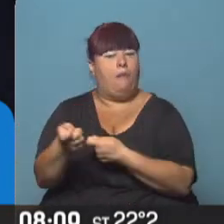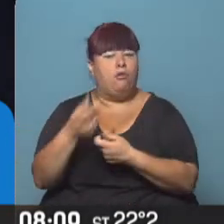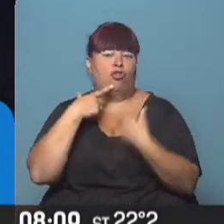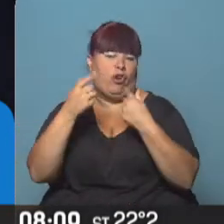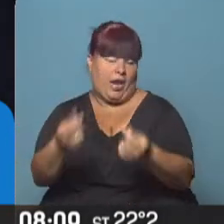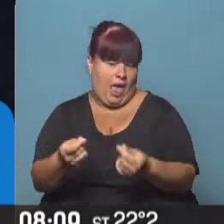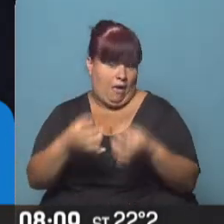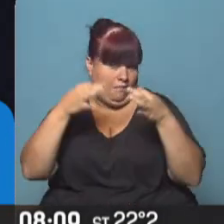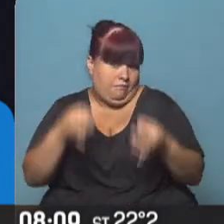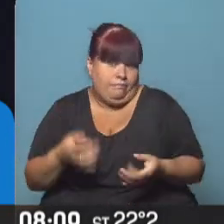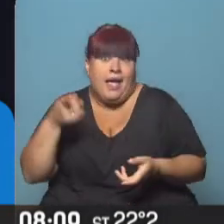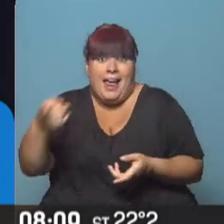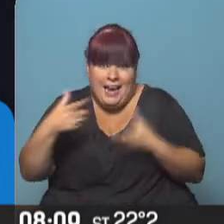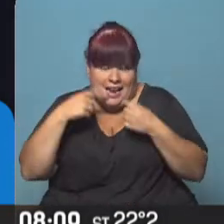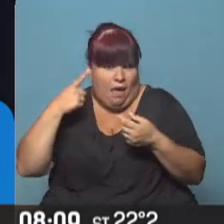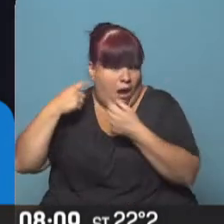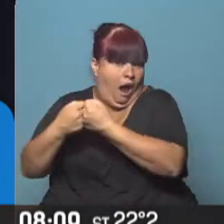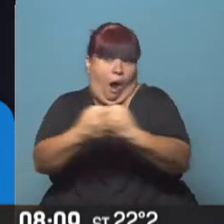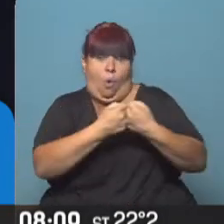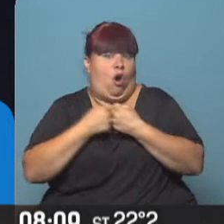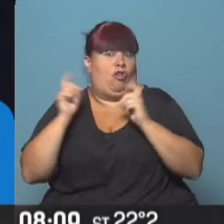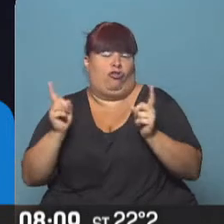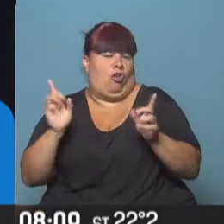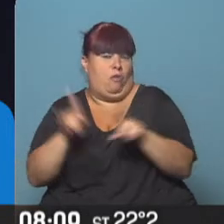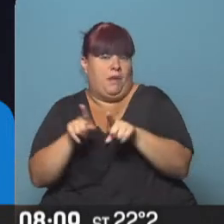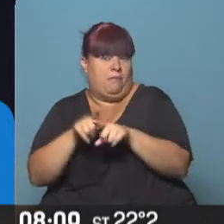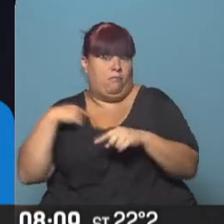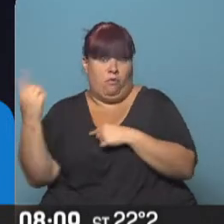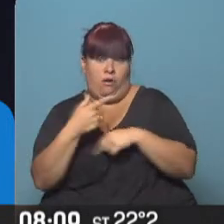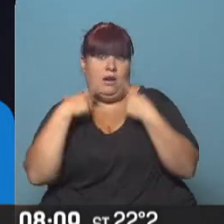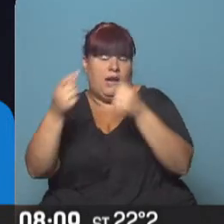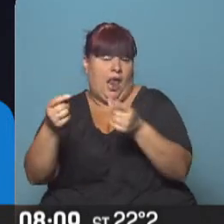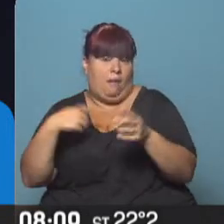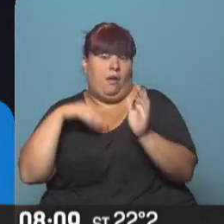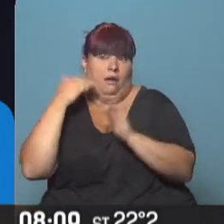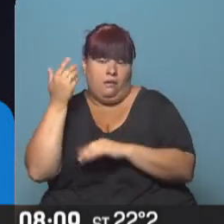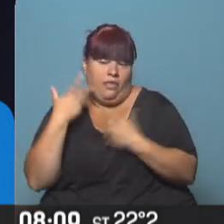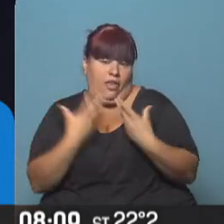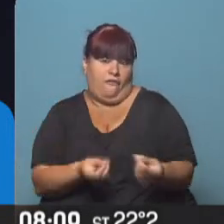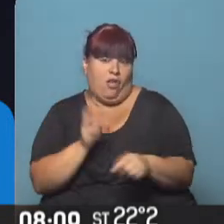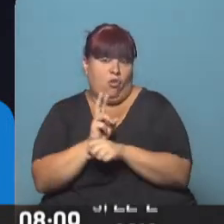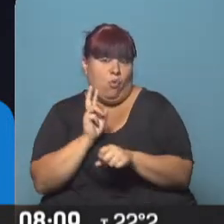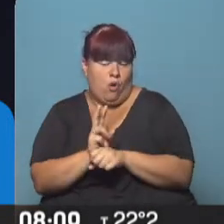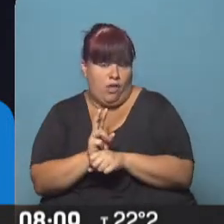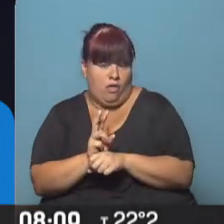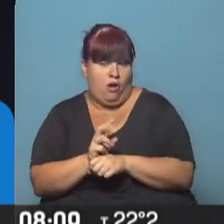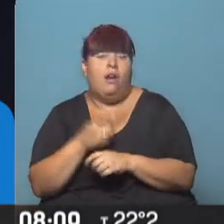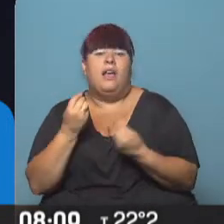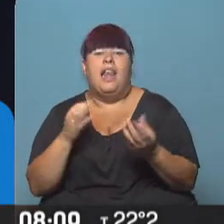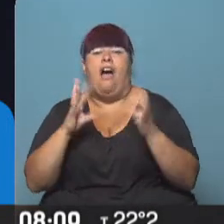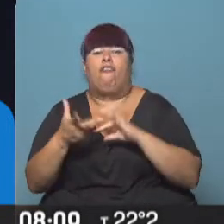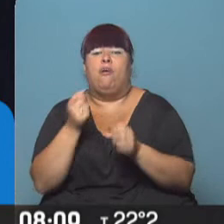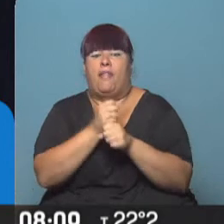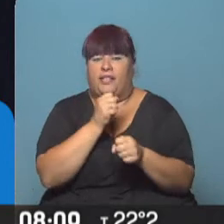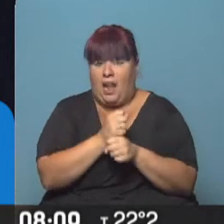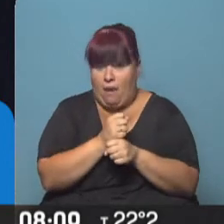reclamos, que en definitiva, coincidentemente, son prácticamente los mismos que nosotros estamos defendiendo, que son las condiciones